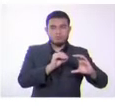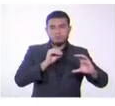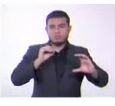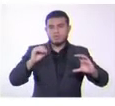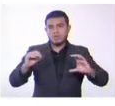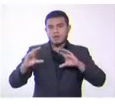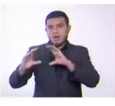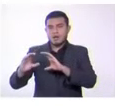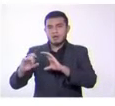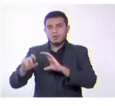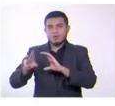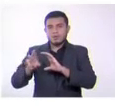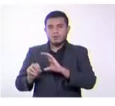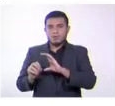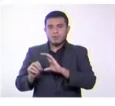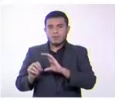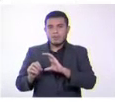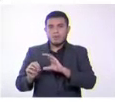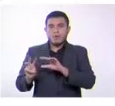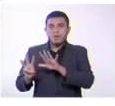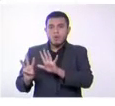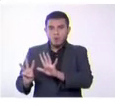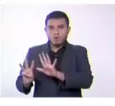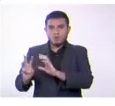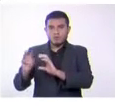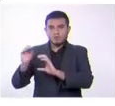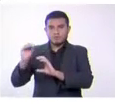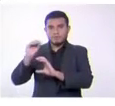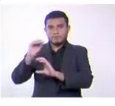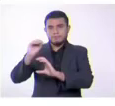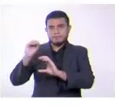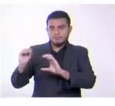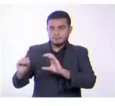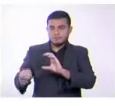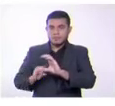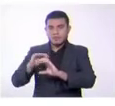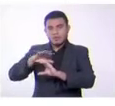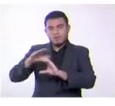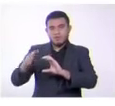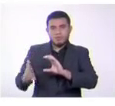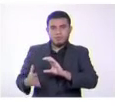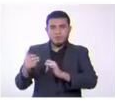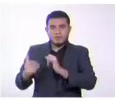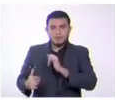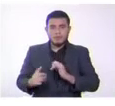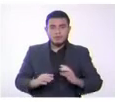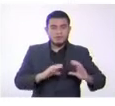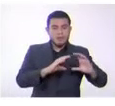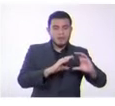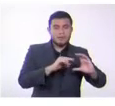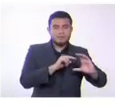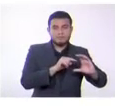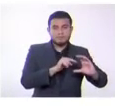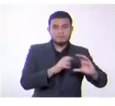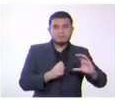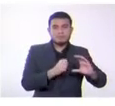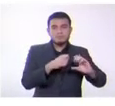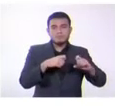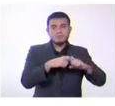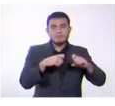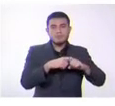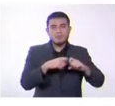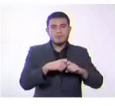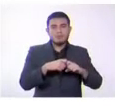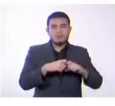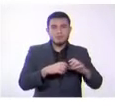cloro y se queda con 8 electrones en su última capa. El cloro, al ganar el electrón,